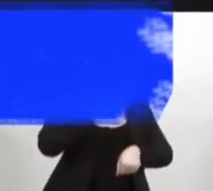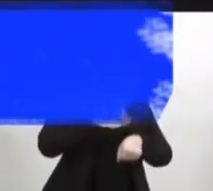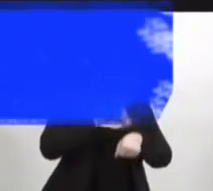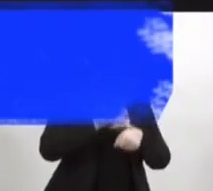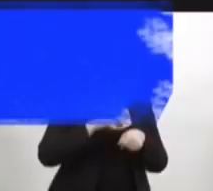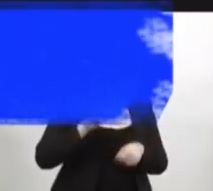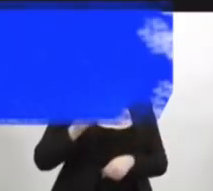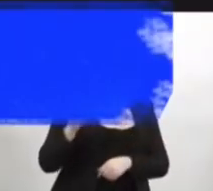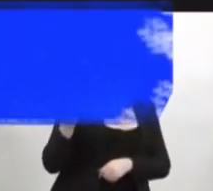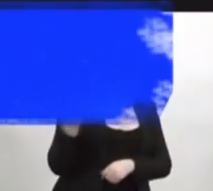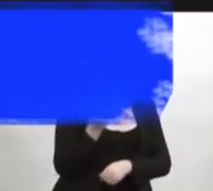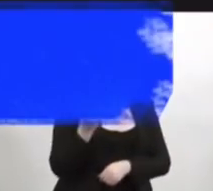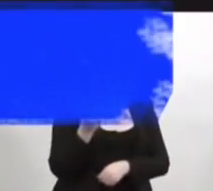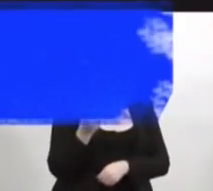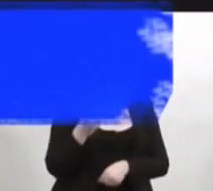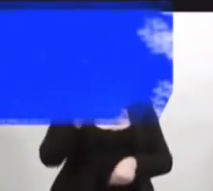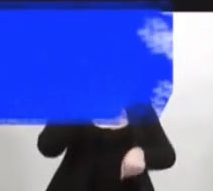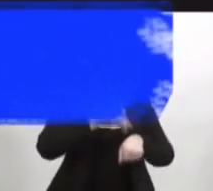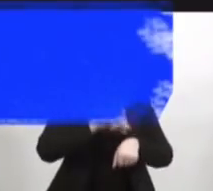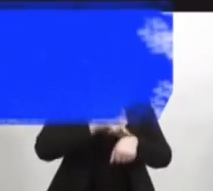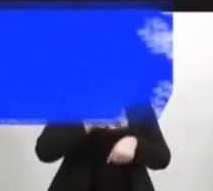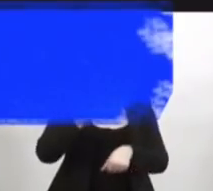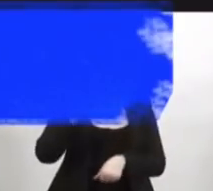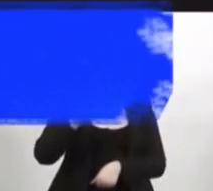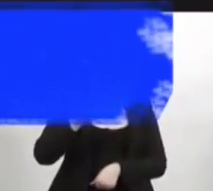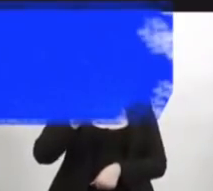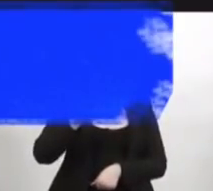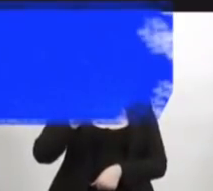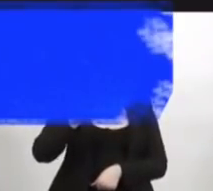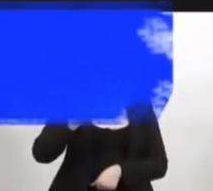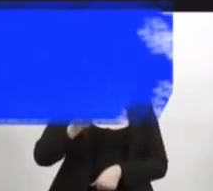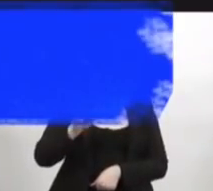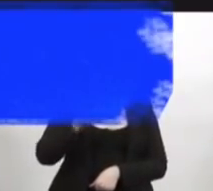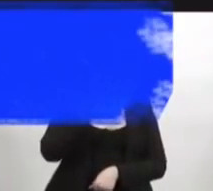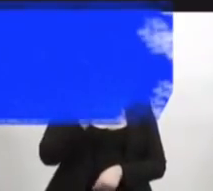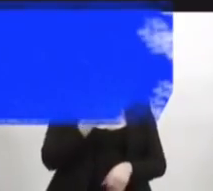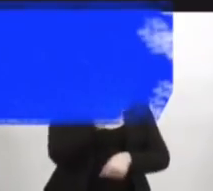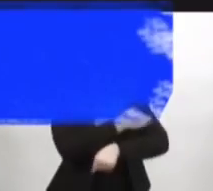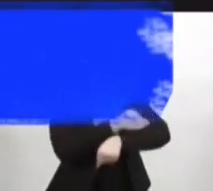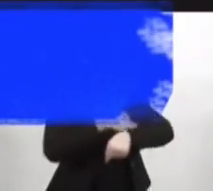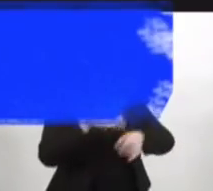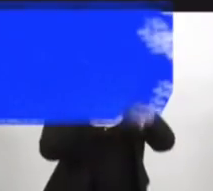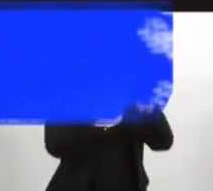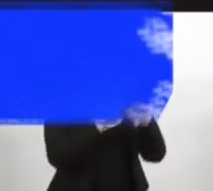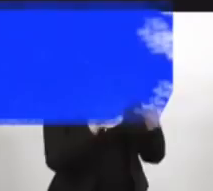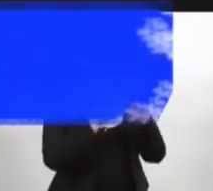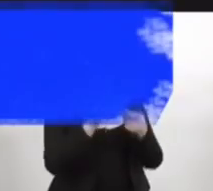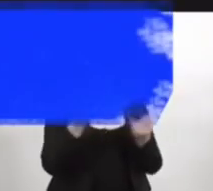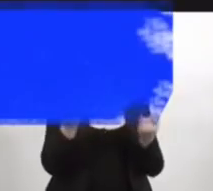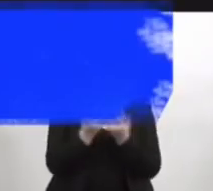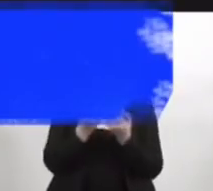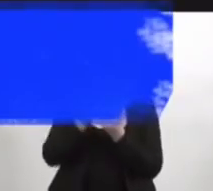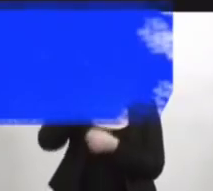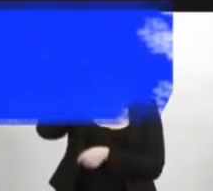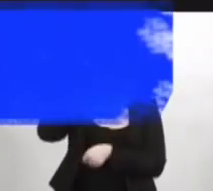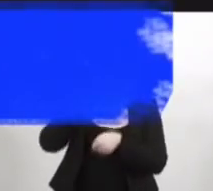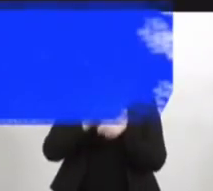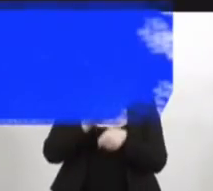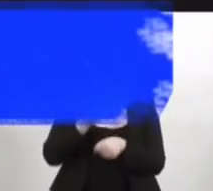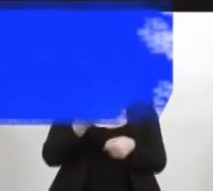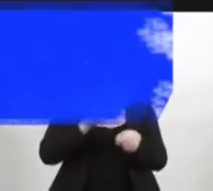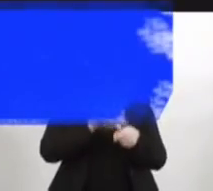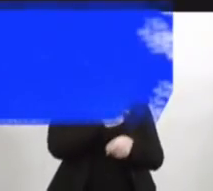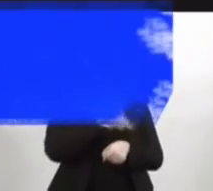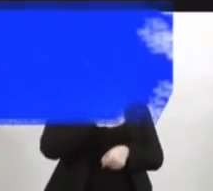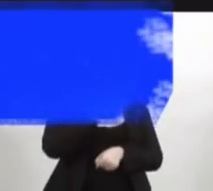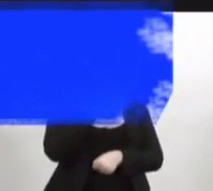el doctor Ábalos, habló directamente con la familia para el director del hospital